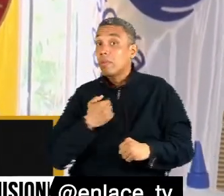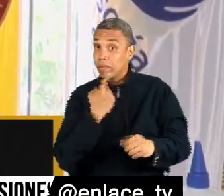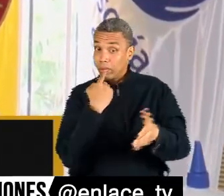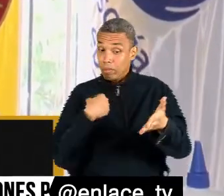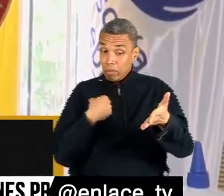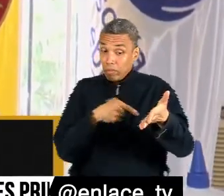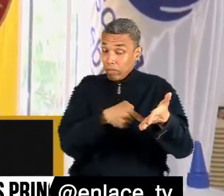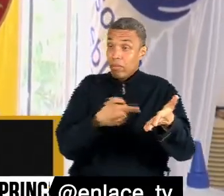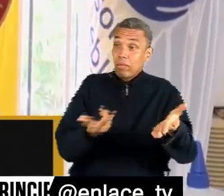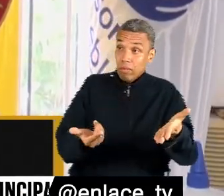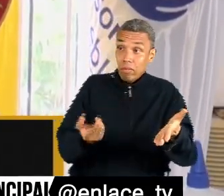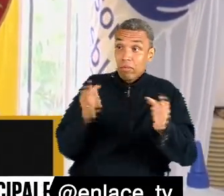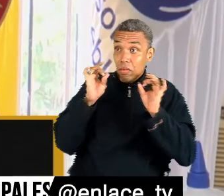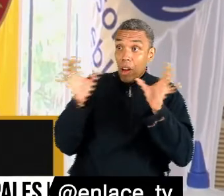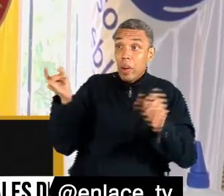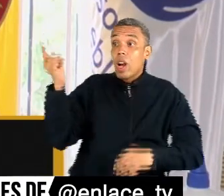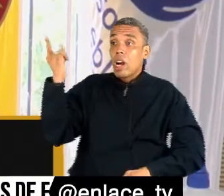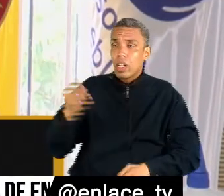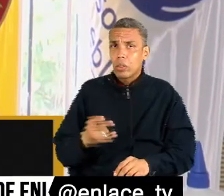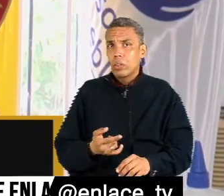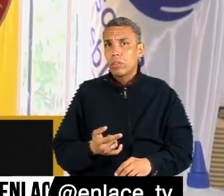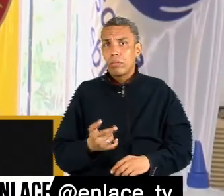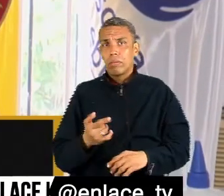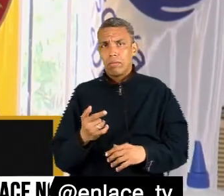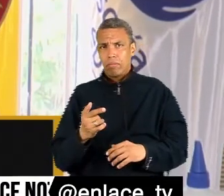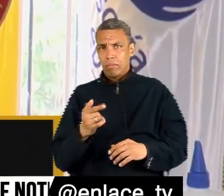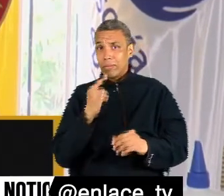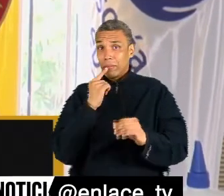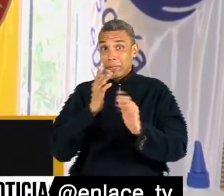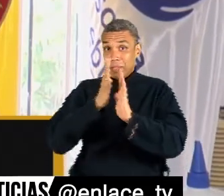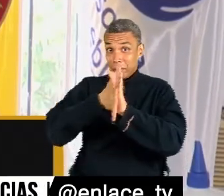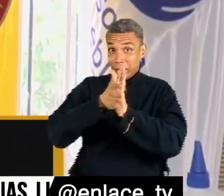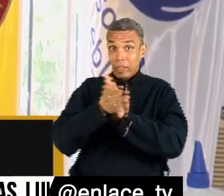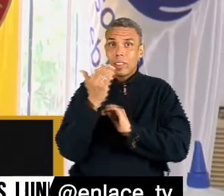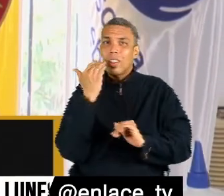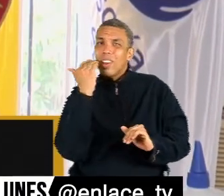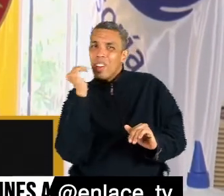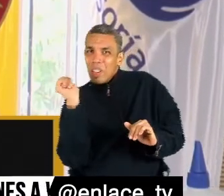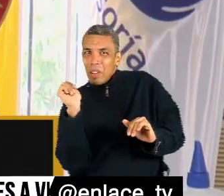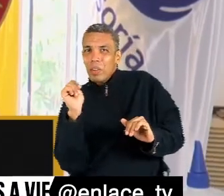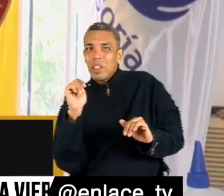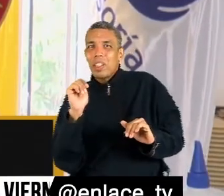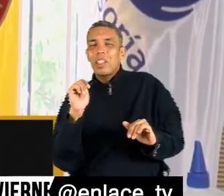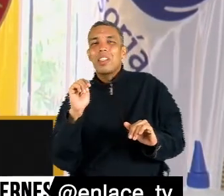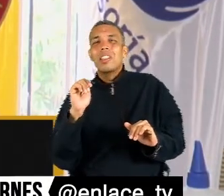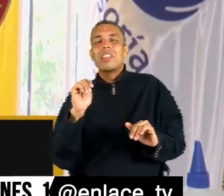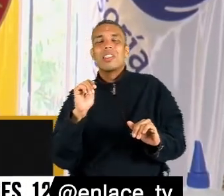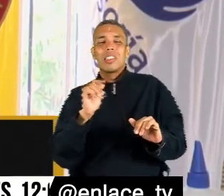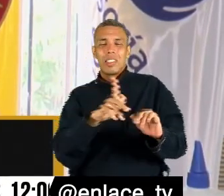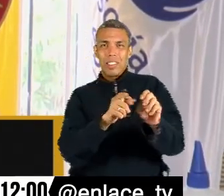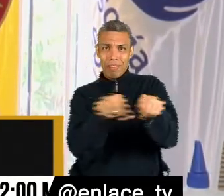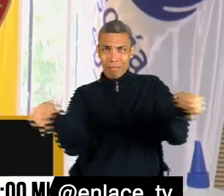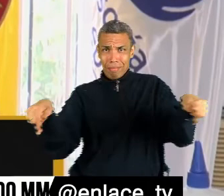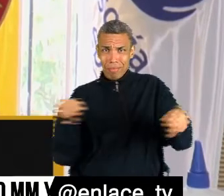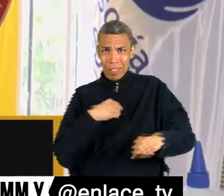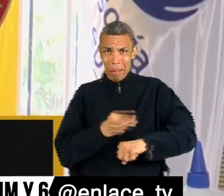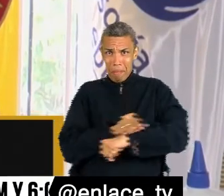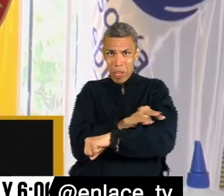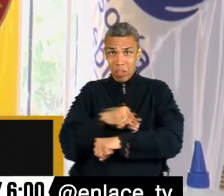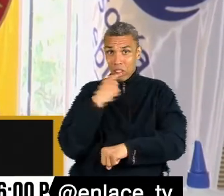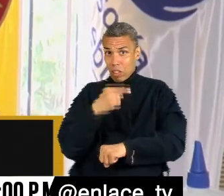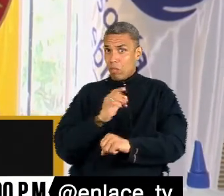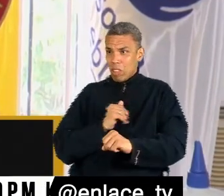Defensoría del Pueblo respalda a la comunicadora social. En este entendido vamos a hacerle seguimiento de manera permanente al caso y